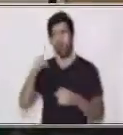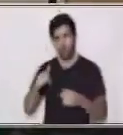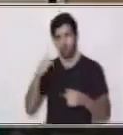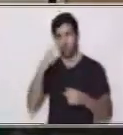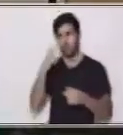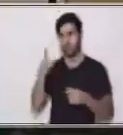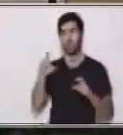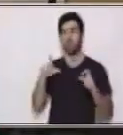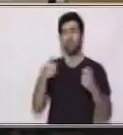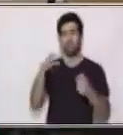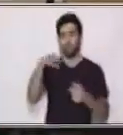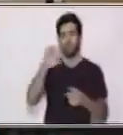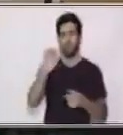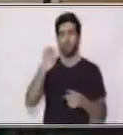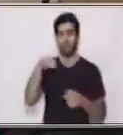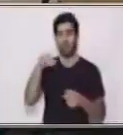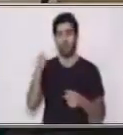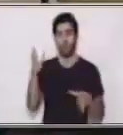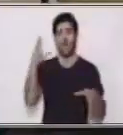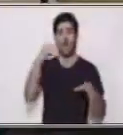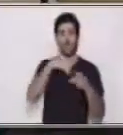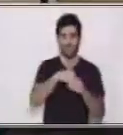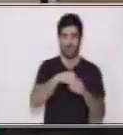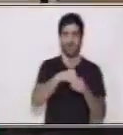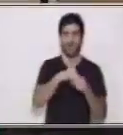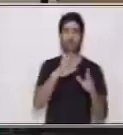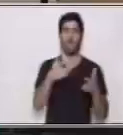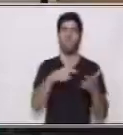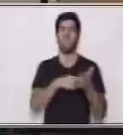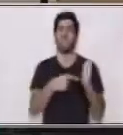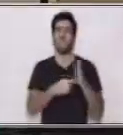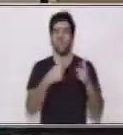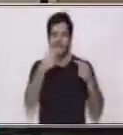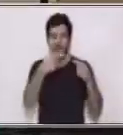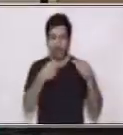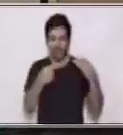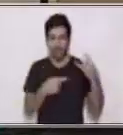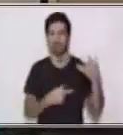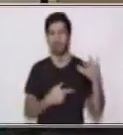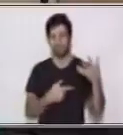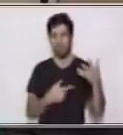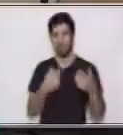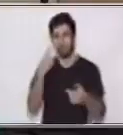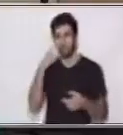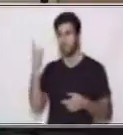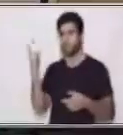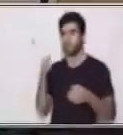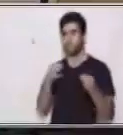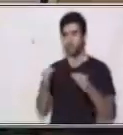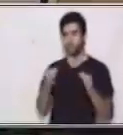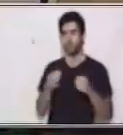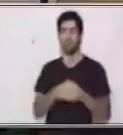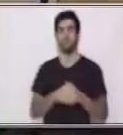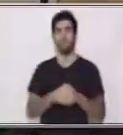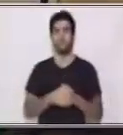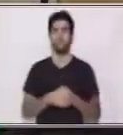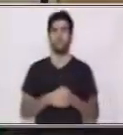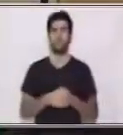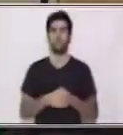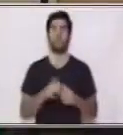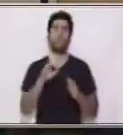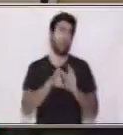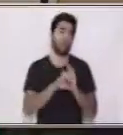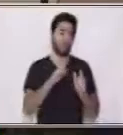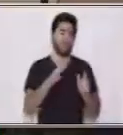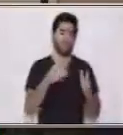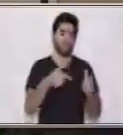poético, pero estas que hemos visto como la metáfora, la composición, la imagen, no se utilizan únicamente en